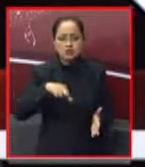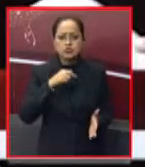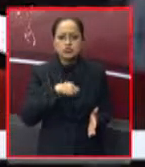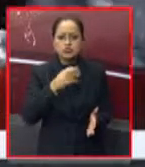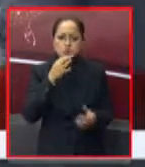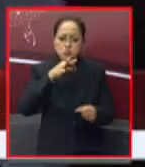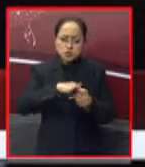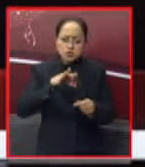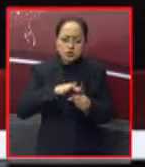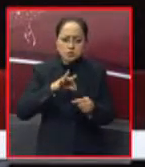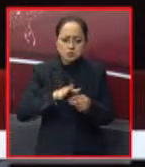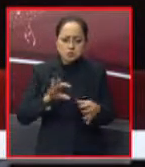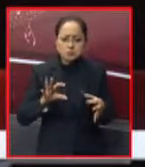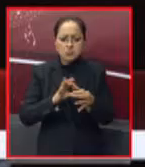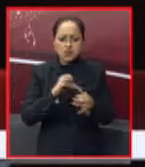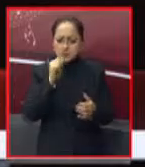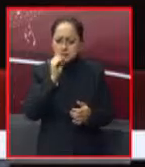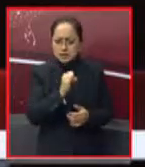en favor